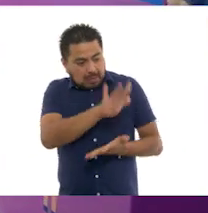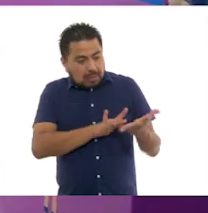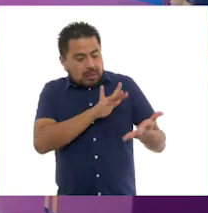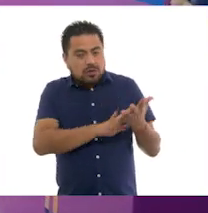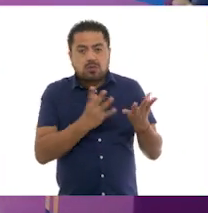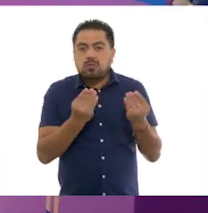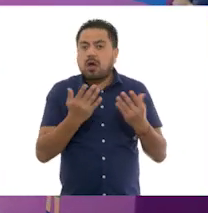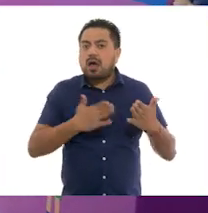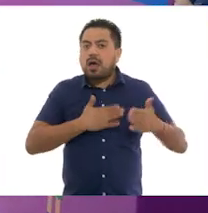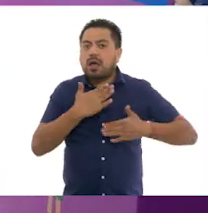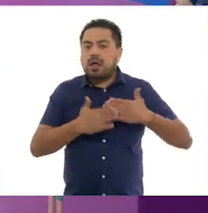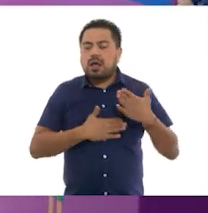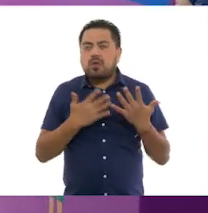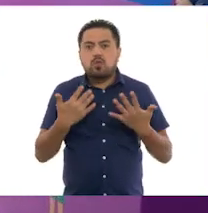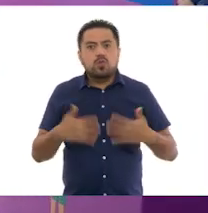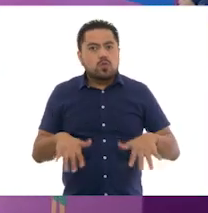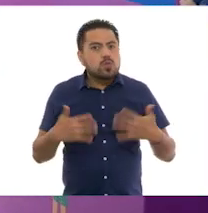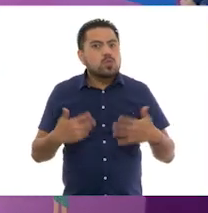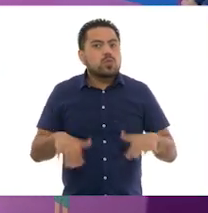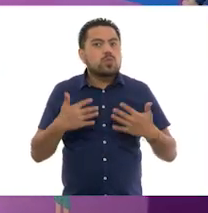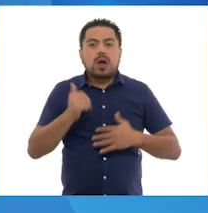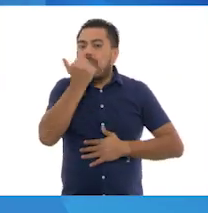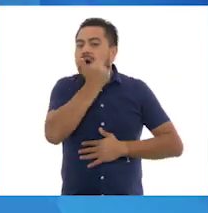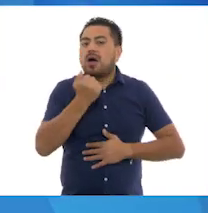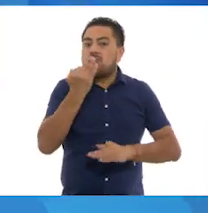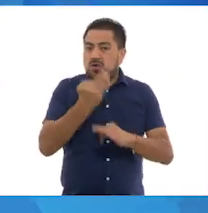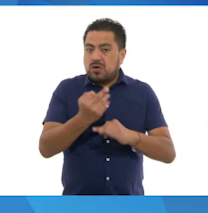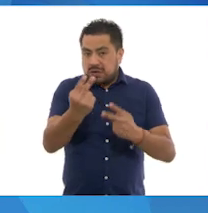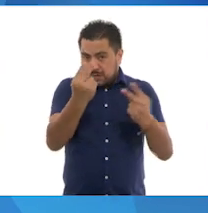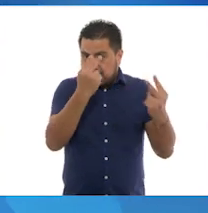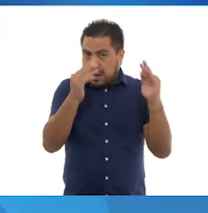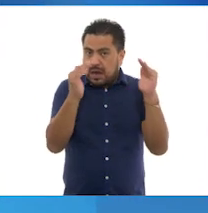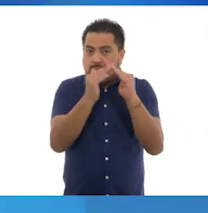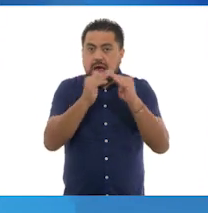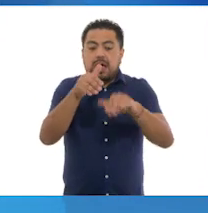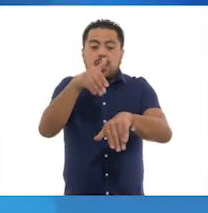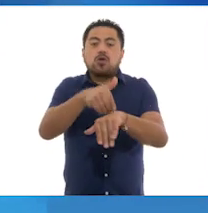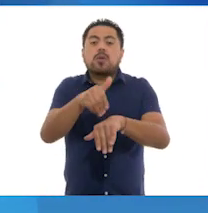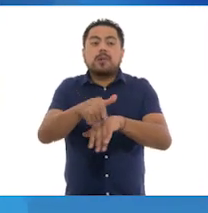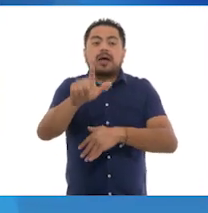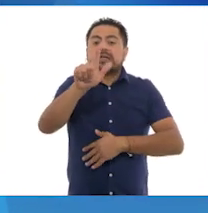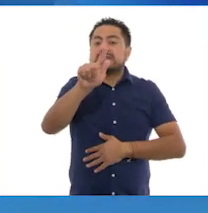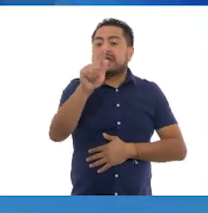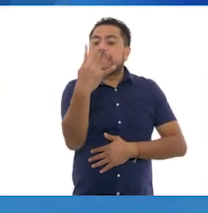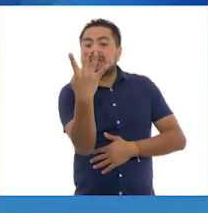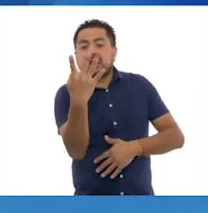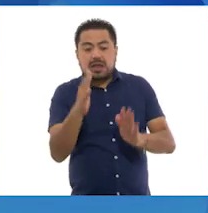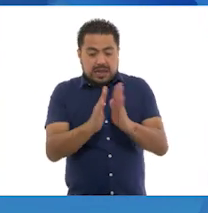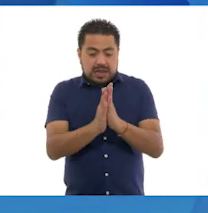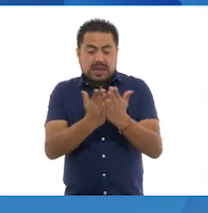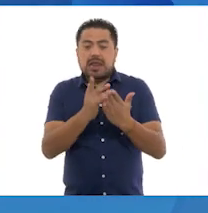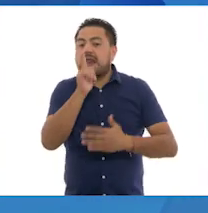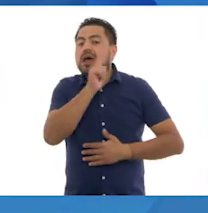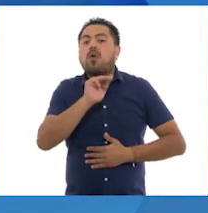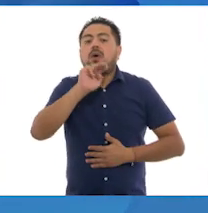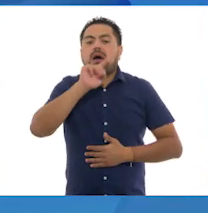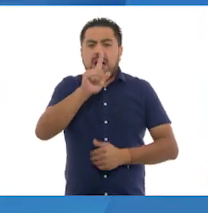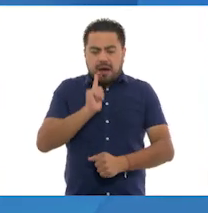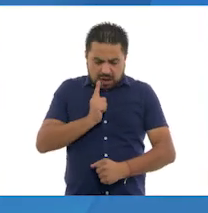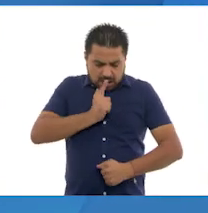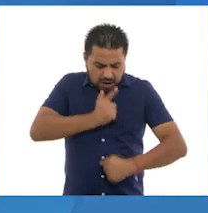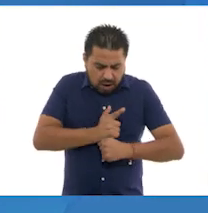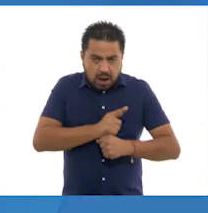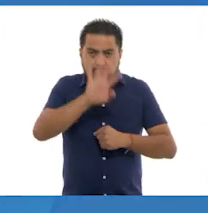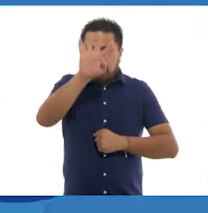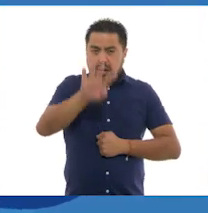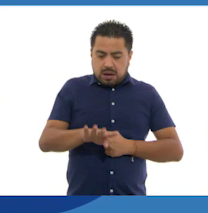se divirtieron al máximo. Estudiantes que nos ven desde casa, en la página 74 de su libro de lengua materna encontrarán una